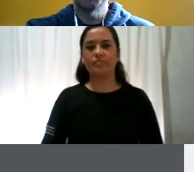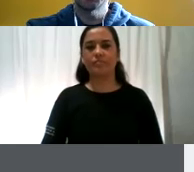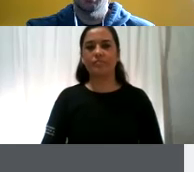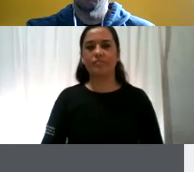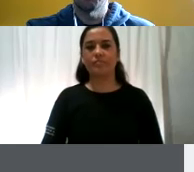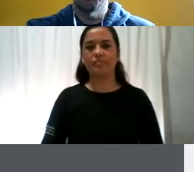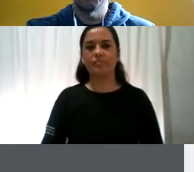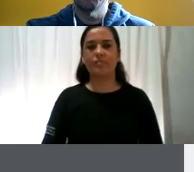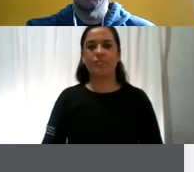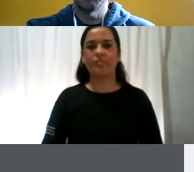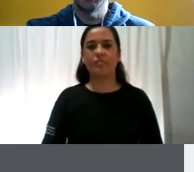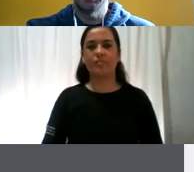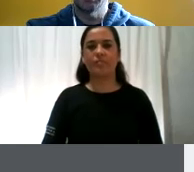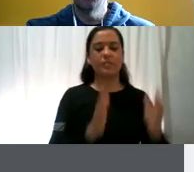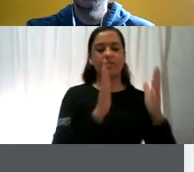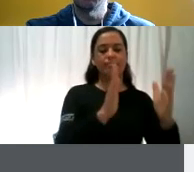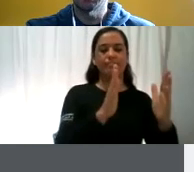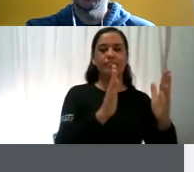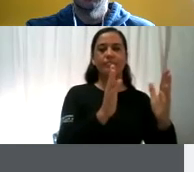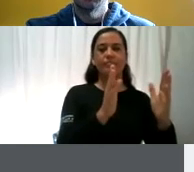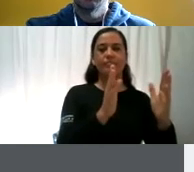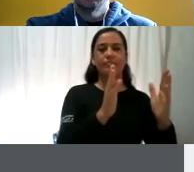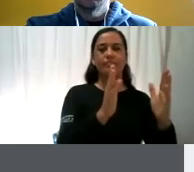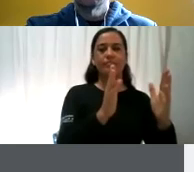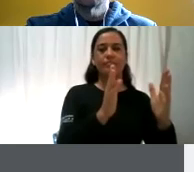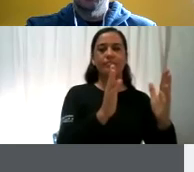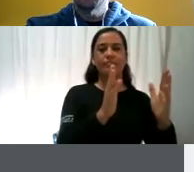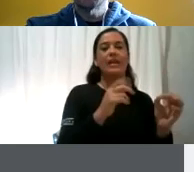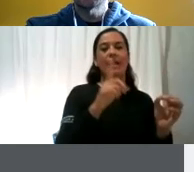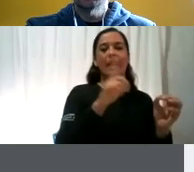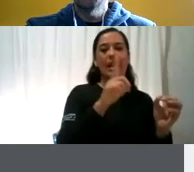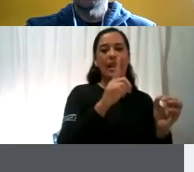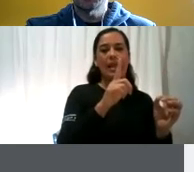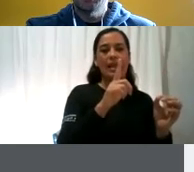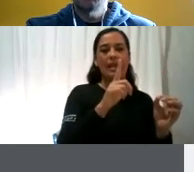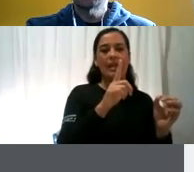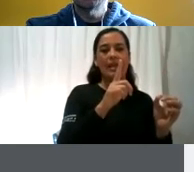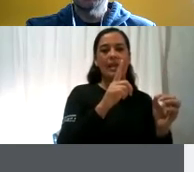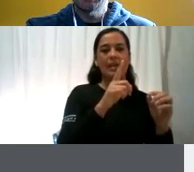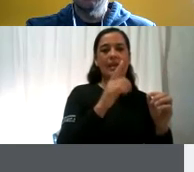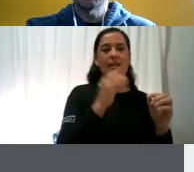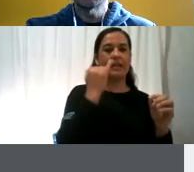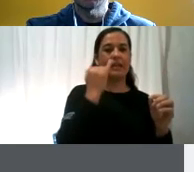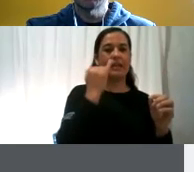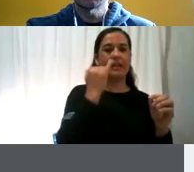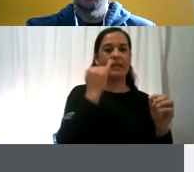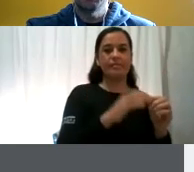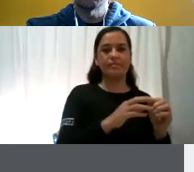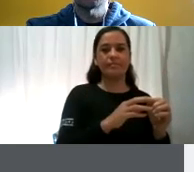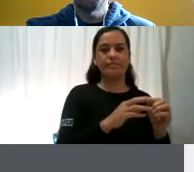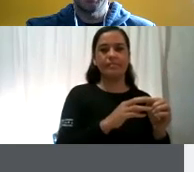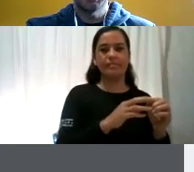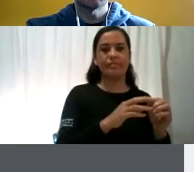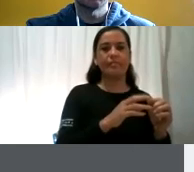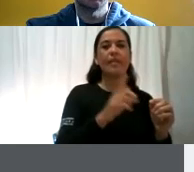el primer tramo, y la última va a ser de 5 metros, y la luz central va a ser de 6